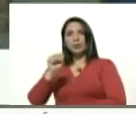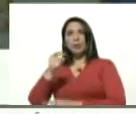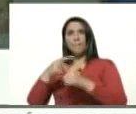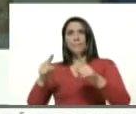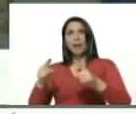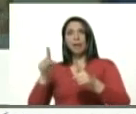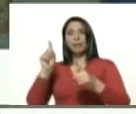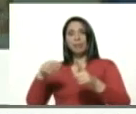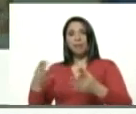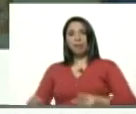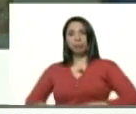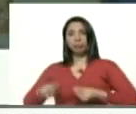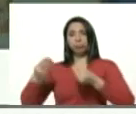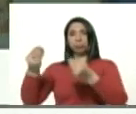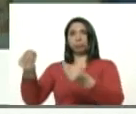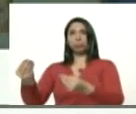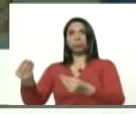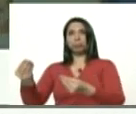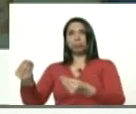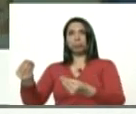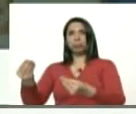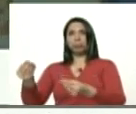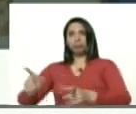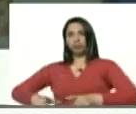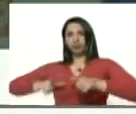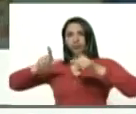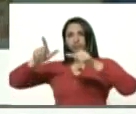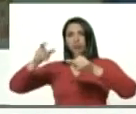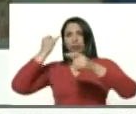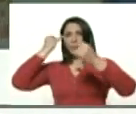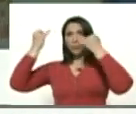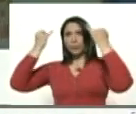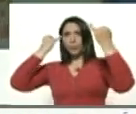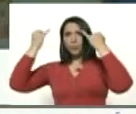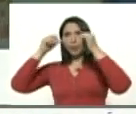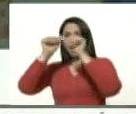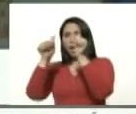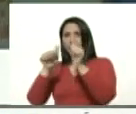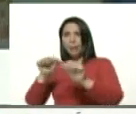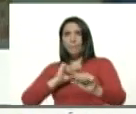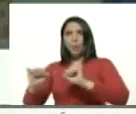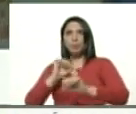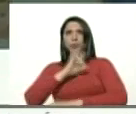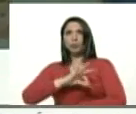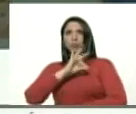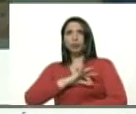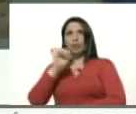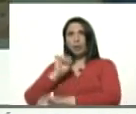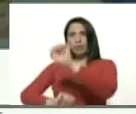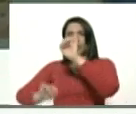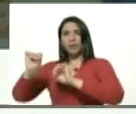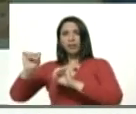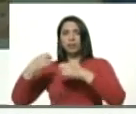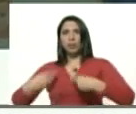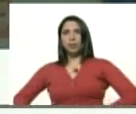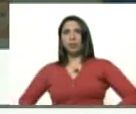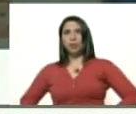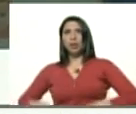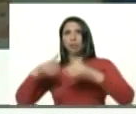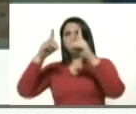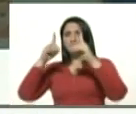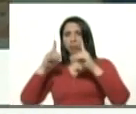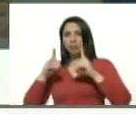su vez haga entrega de un reconocimiento que la red de intelectuales, artistas y movimientos sociales en defensa de la humanidad ha